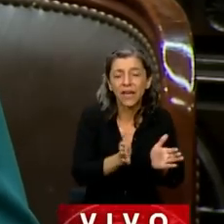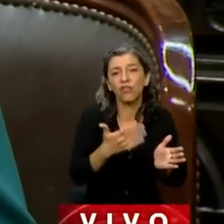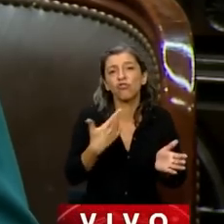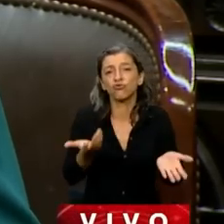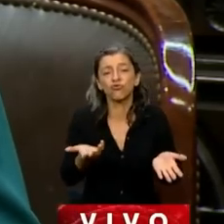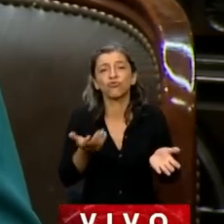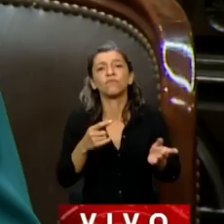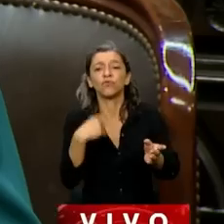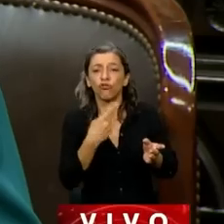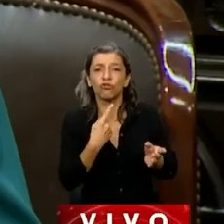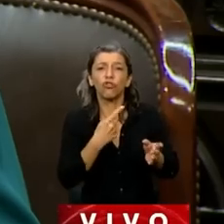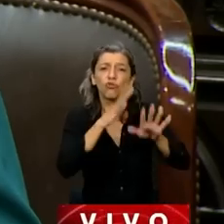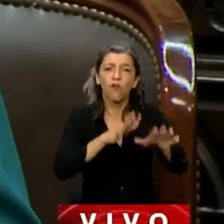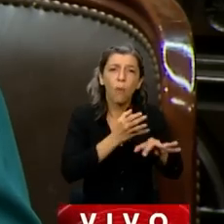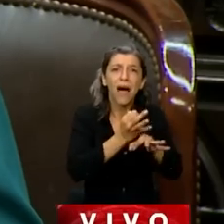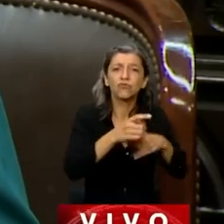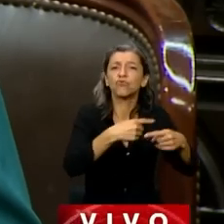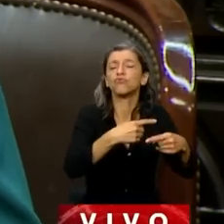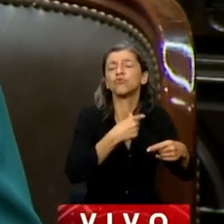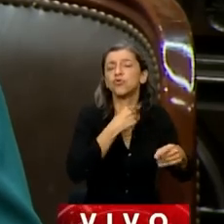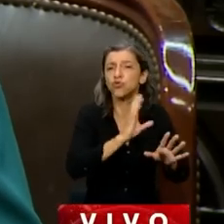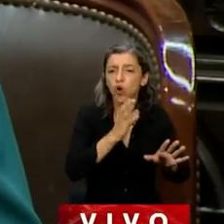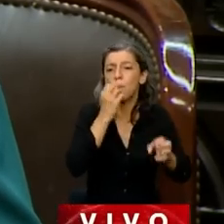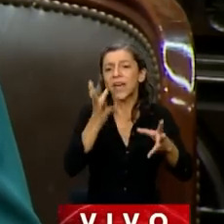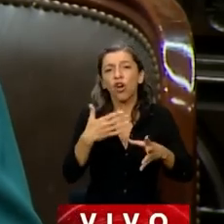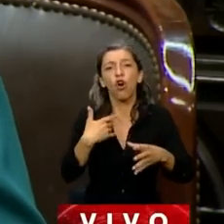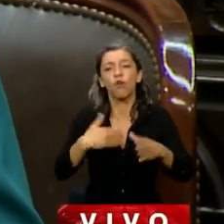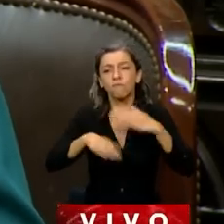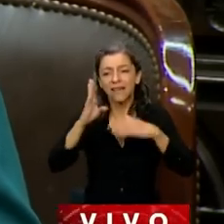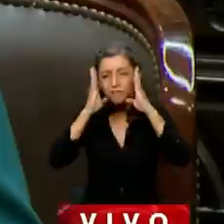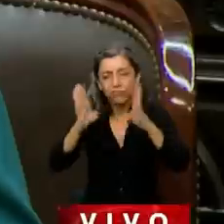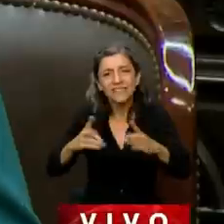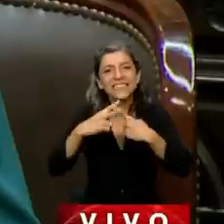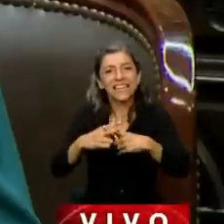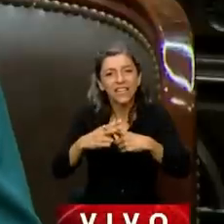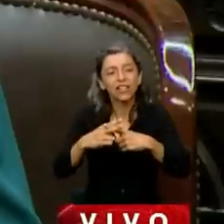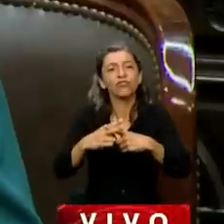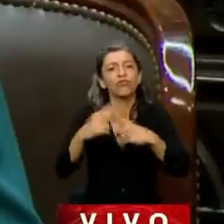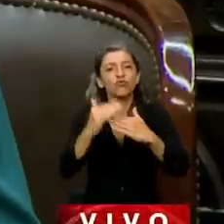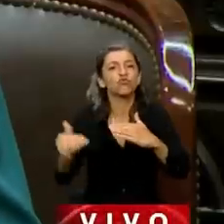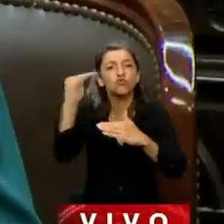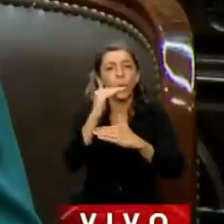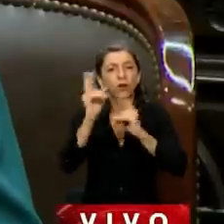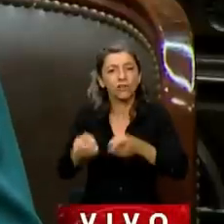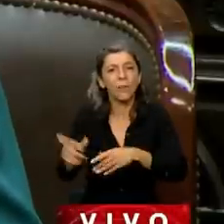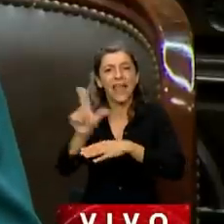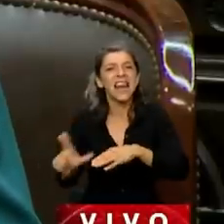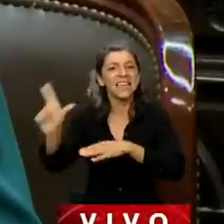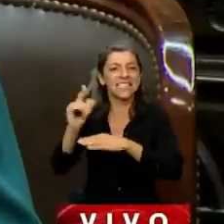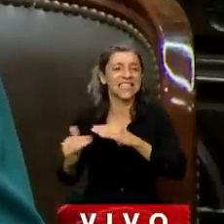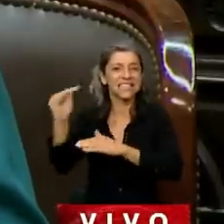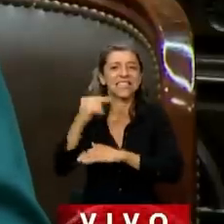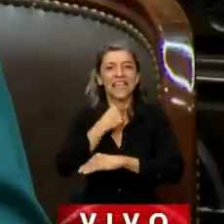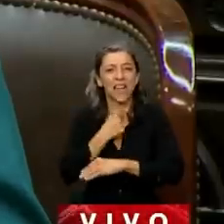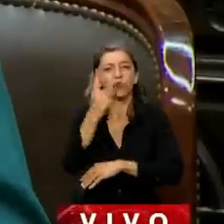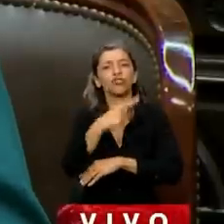un crecimiento en la formación de técnicos superiores y licenciadas. En licenciados y licenciadas, un